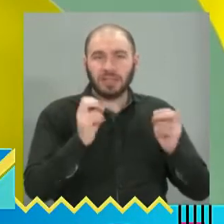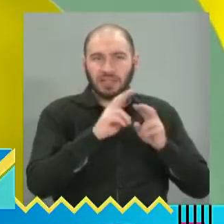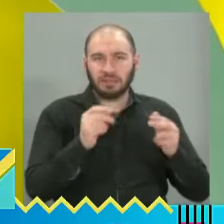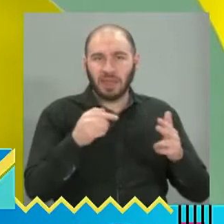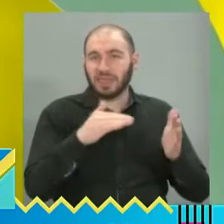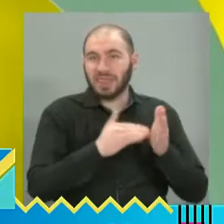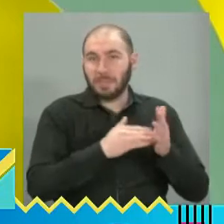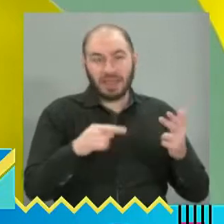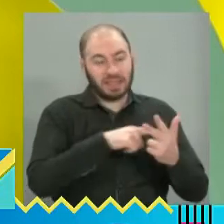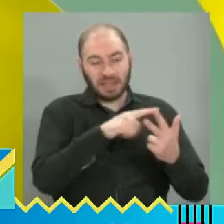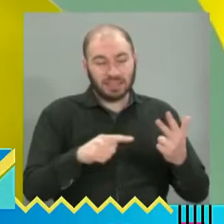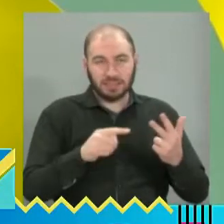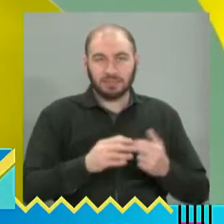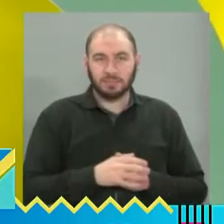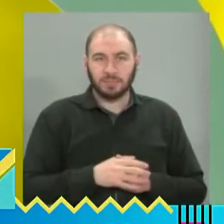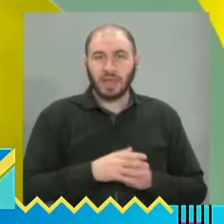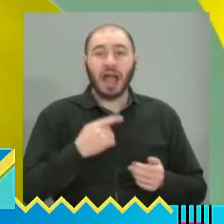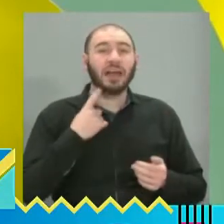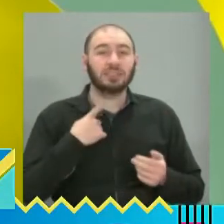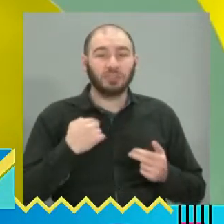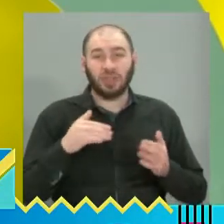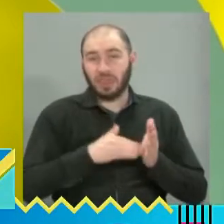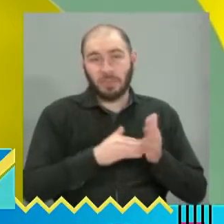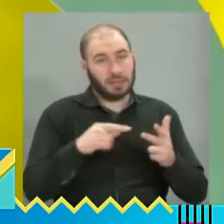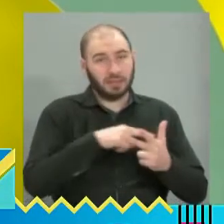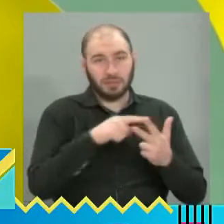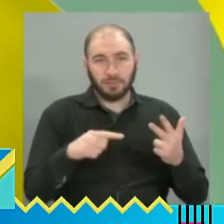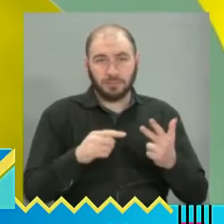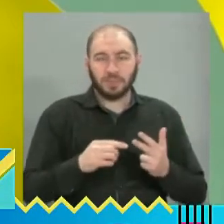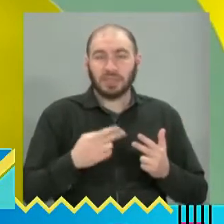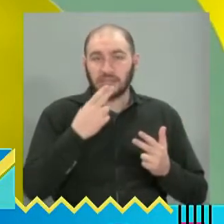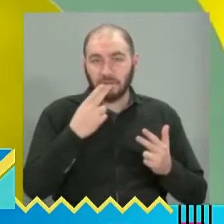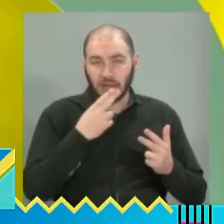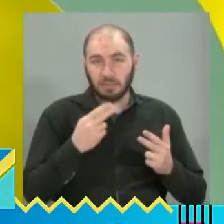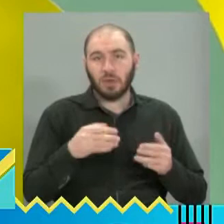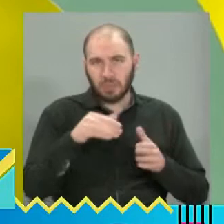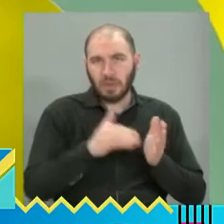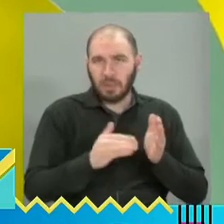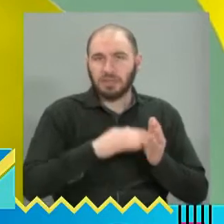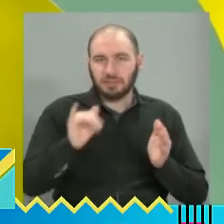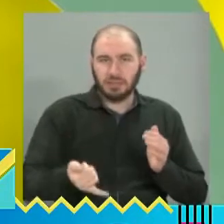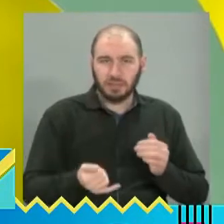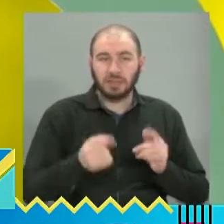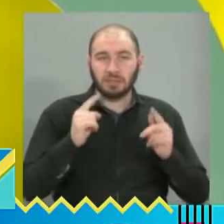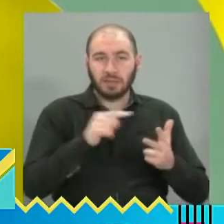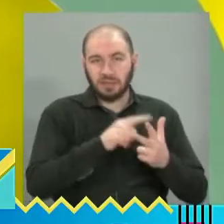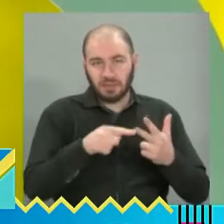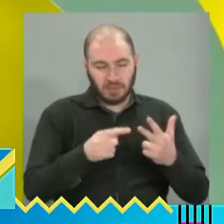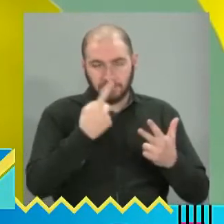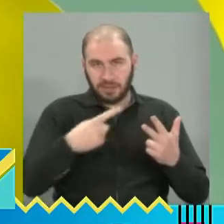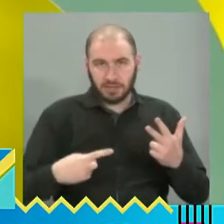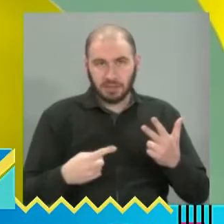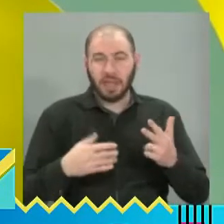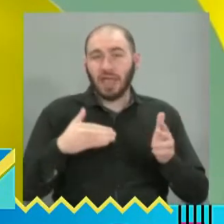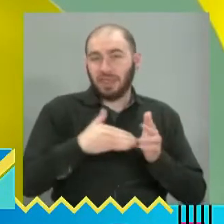triple dependencia que genera. Las adicciones generan dependencia, el tabaquismo genera dependencia y genera 3 tipos de dependencia.